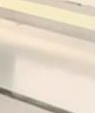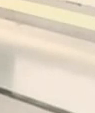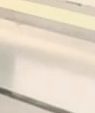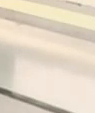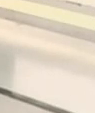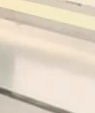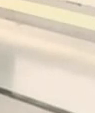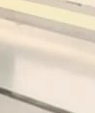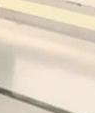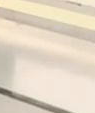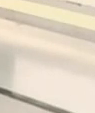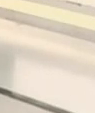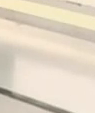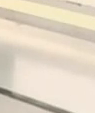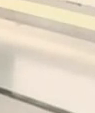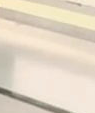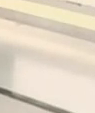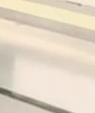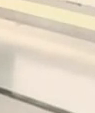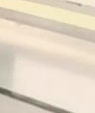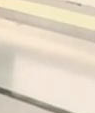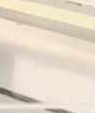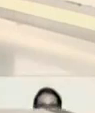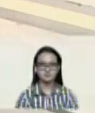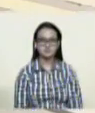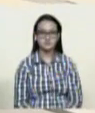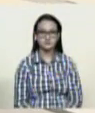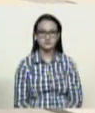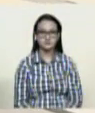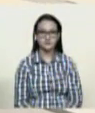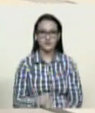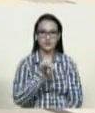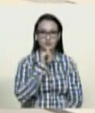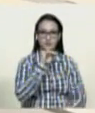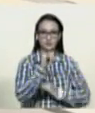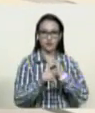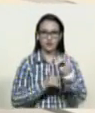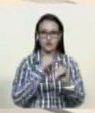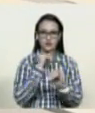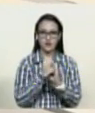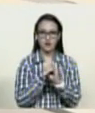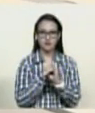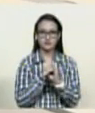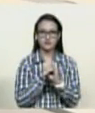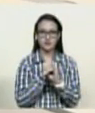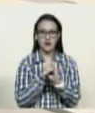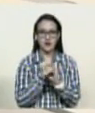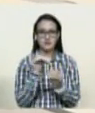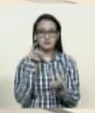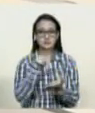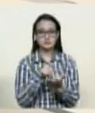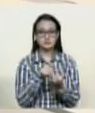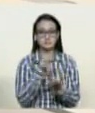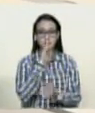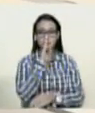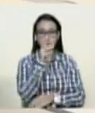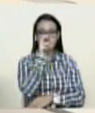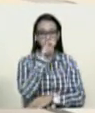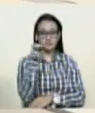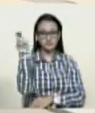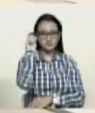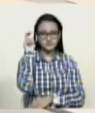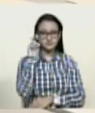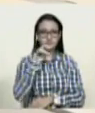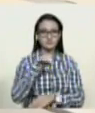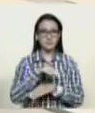y la noticia y nosotros vamos a comenzar con una conexión en directo desde el despacho de la cancillería donde se encuentra el ministro de relaciones exteriores